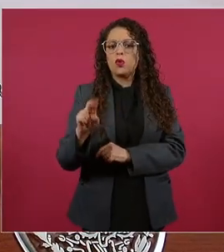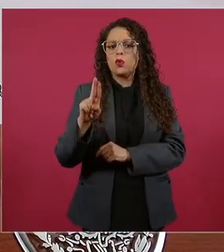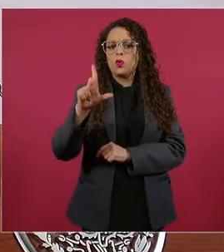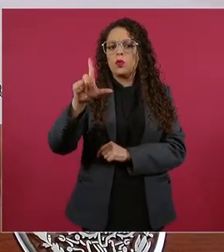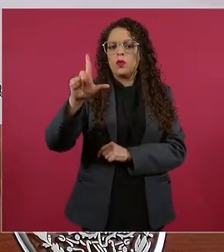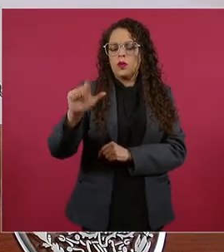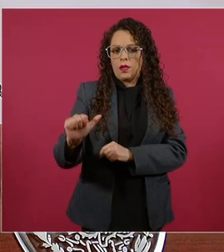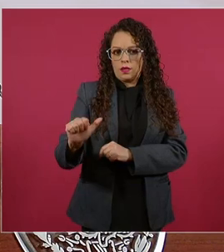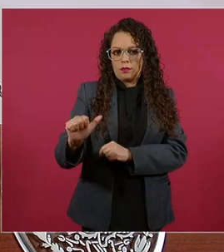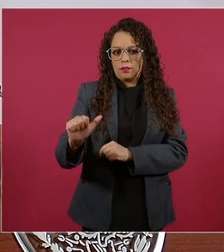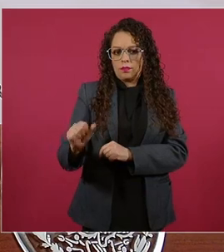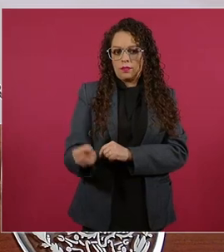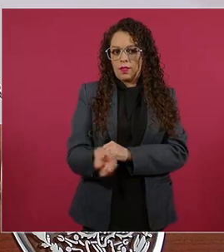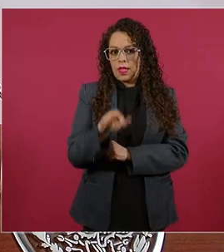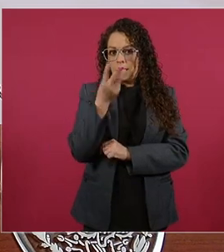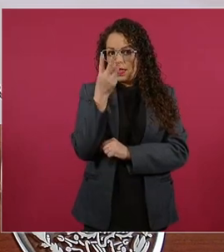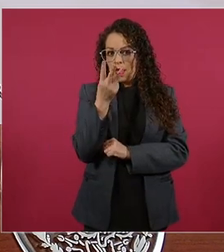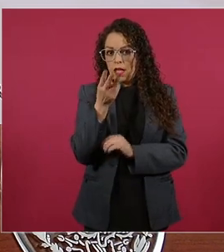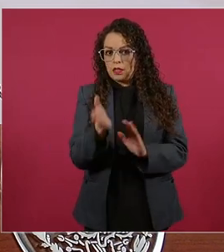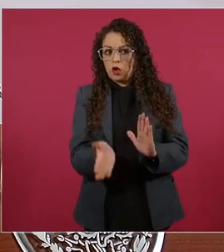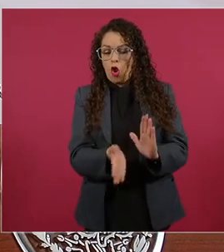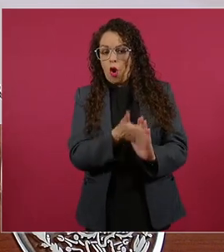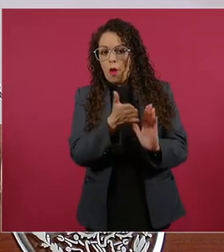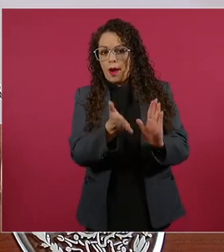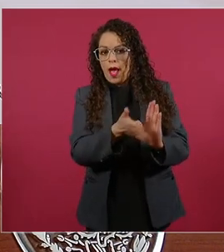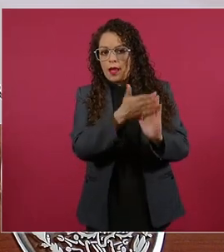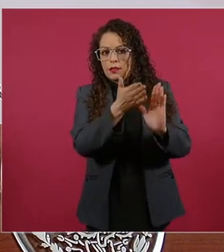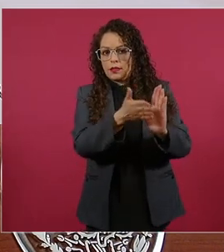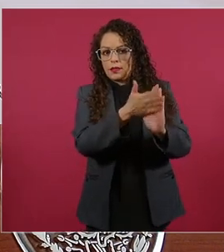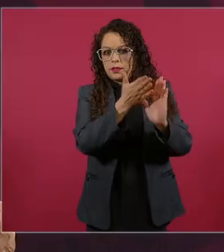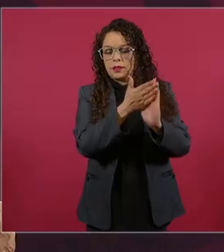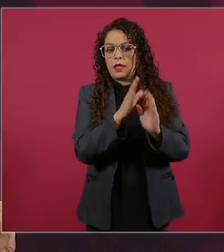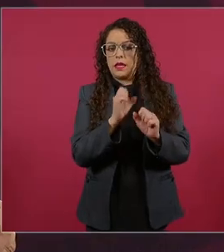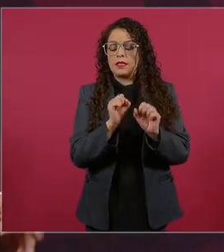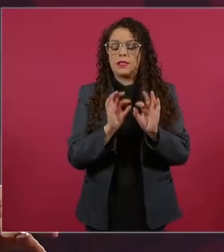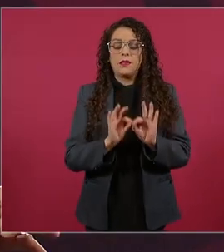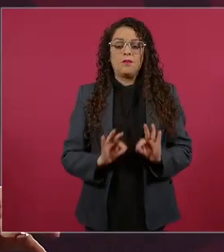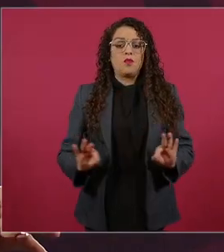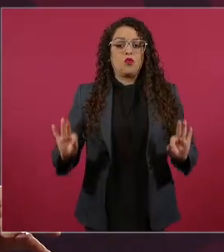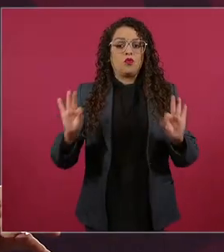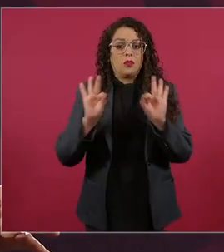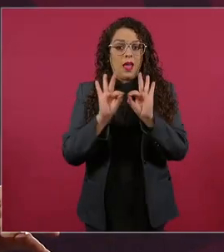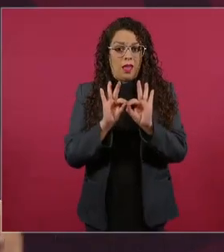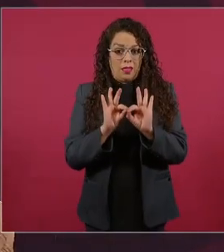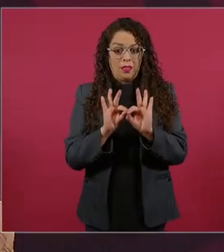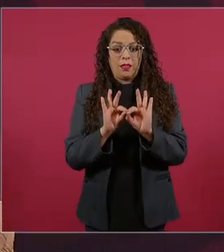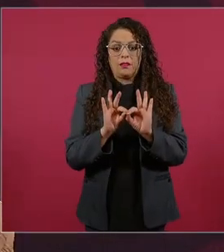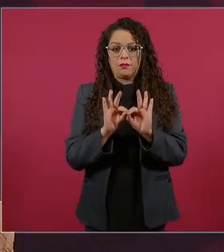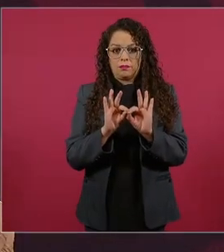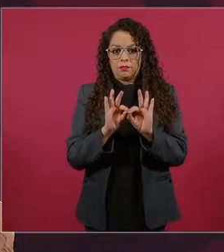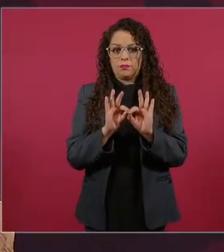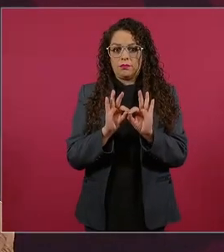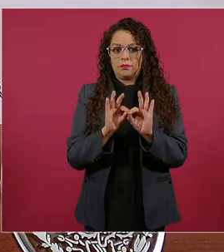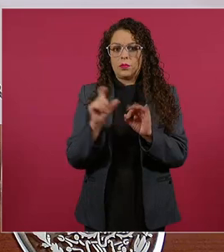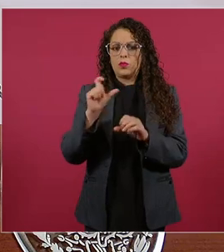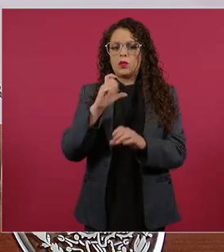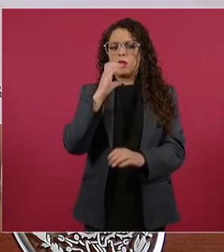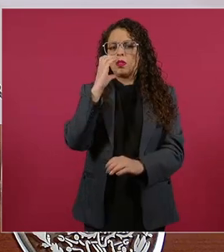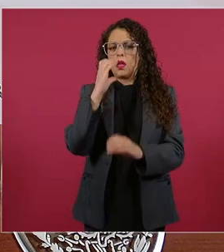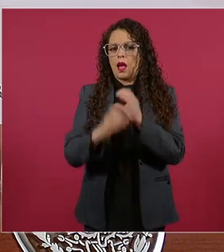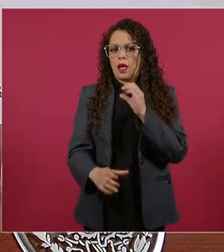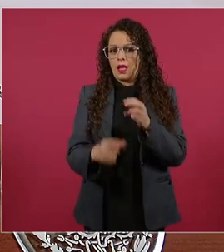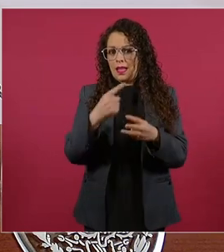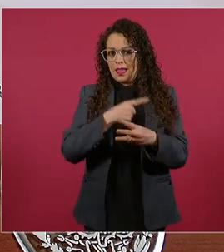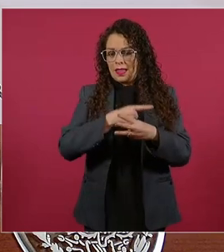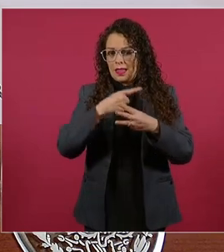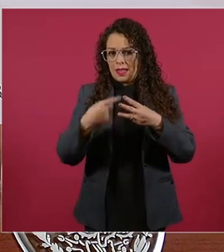que son muy importantes. Las 3 se van a concluir en septiembre.